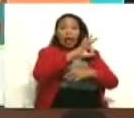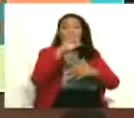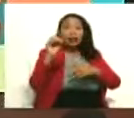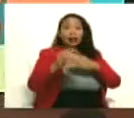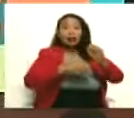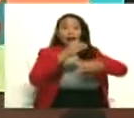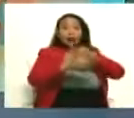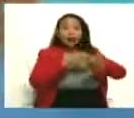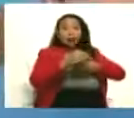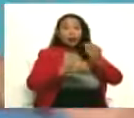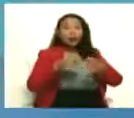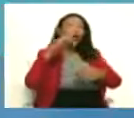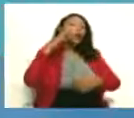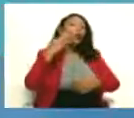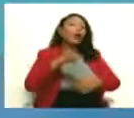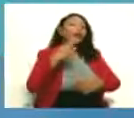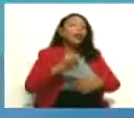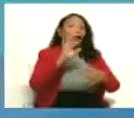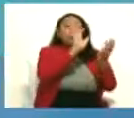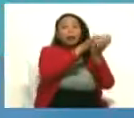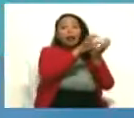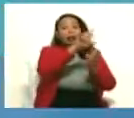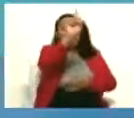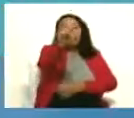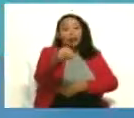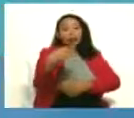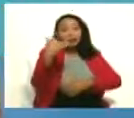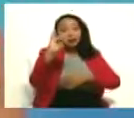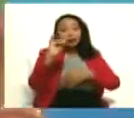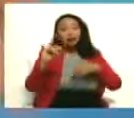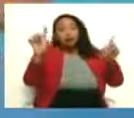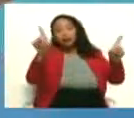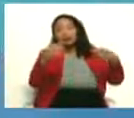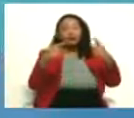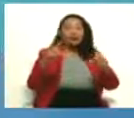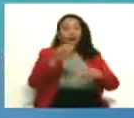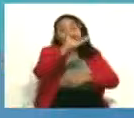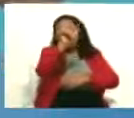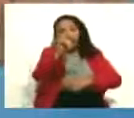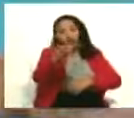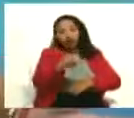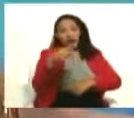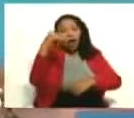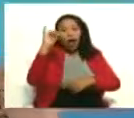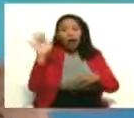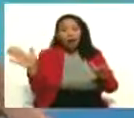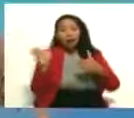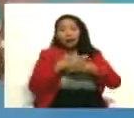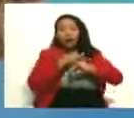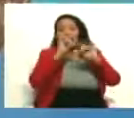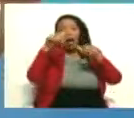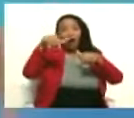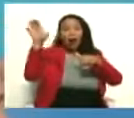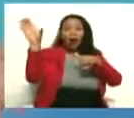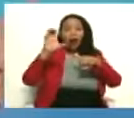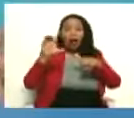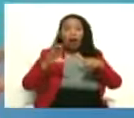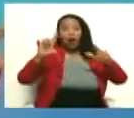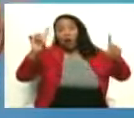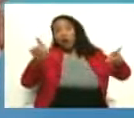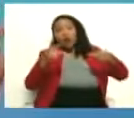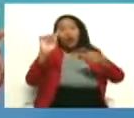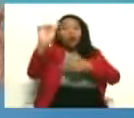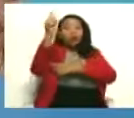será Guatire y Margarita también recibirá un canto por el Esequibo. Y habrá un gran cierre aquí en Caracas, un gran concierto